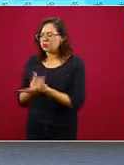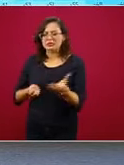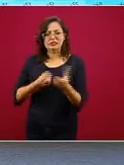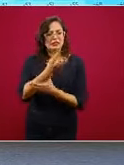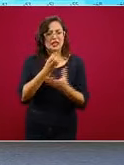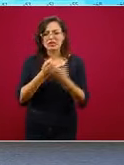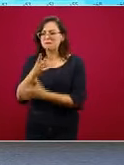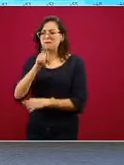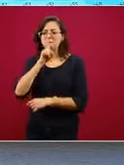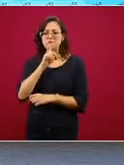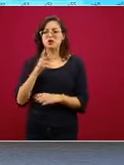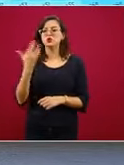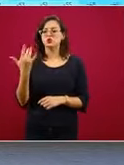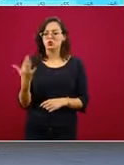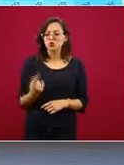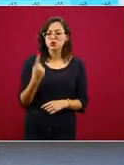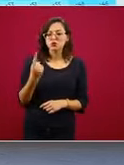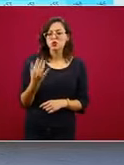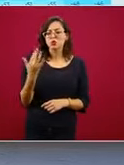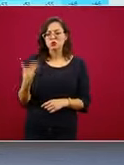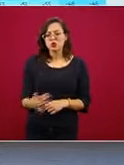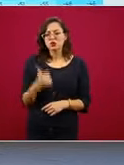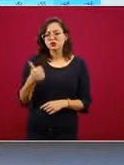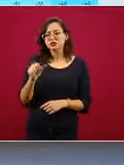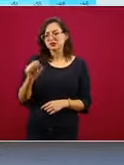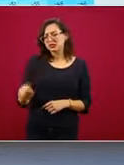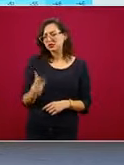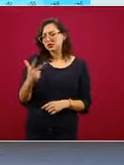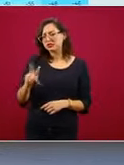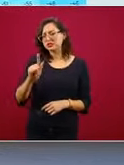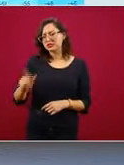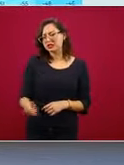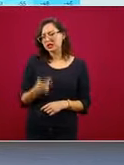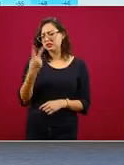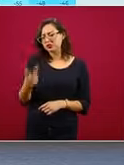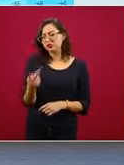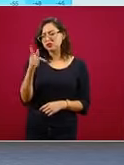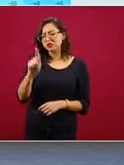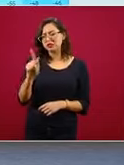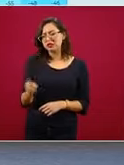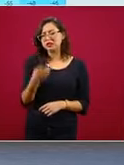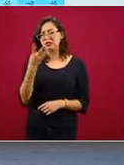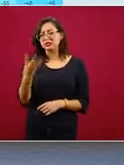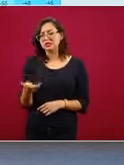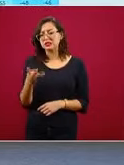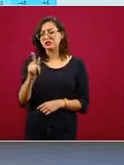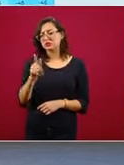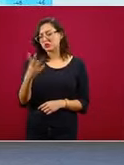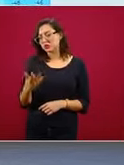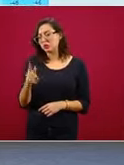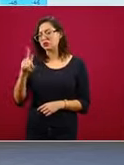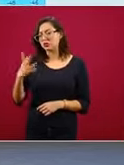actividad de salud pública. 51, 56, 68, 72, 74,